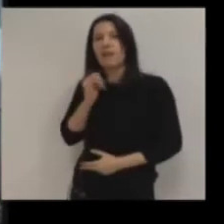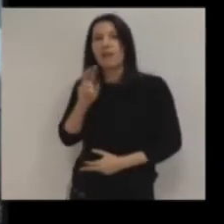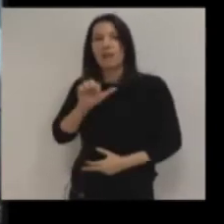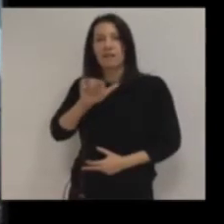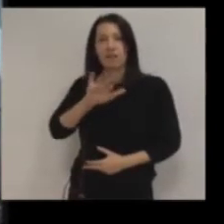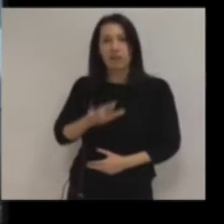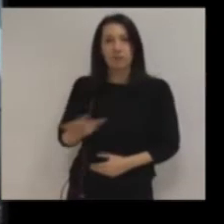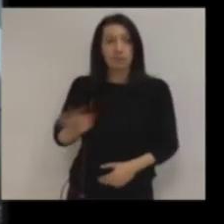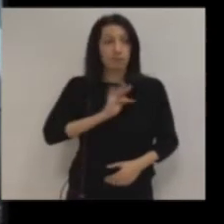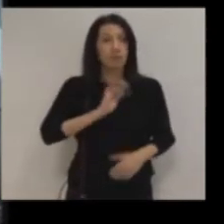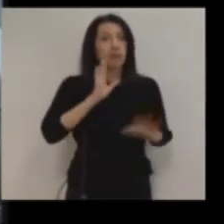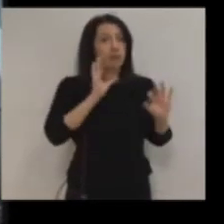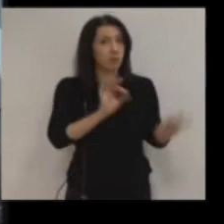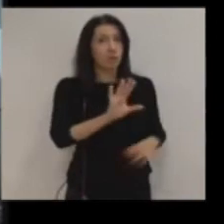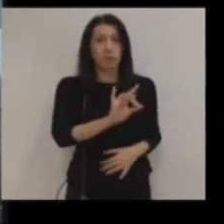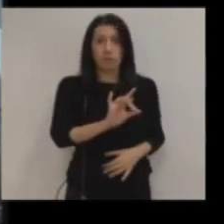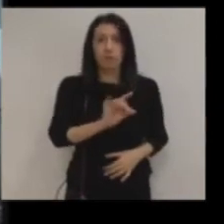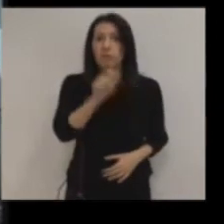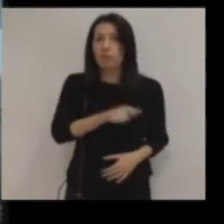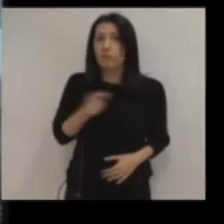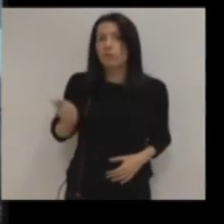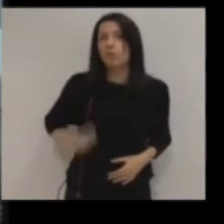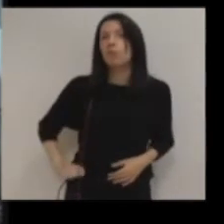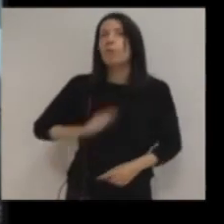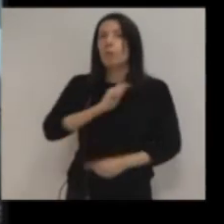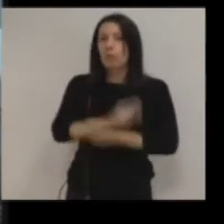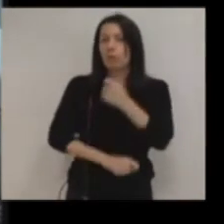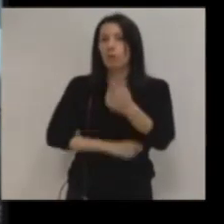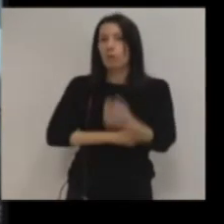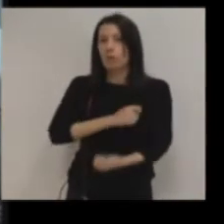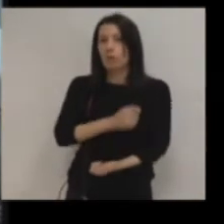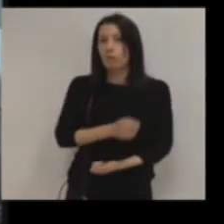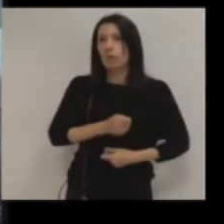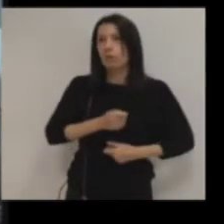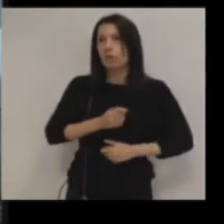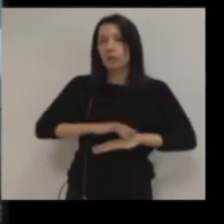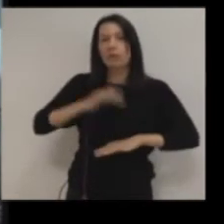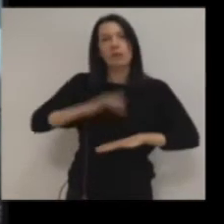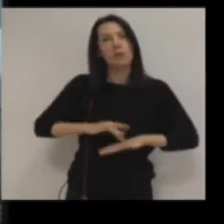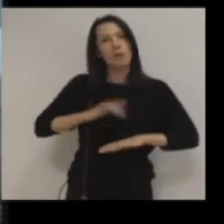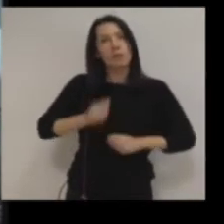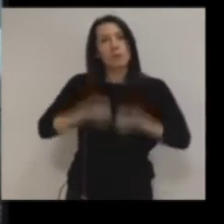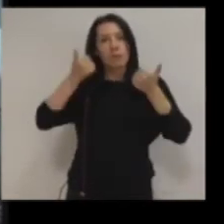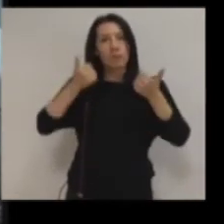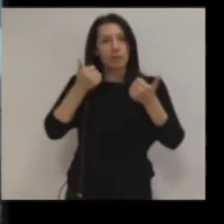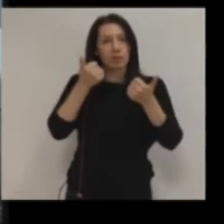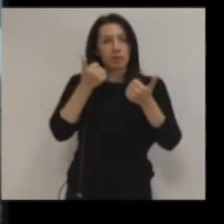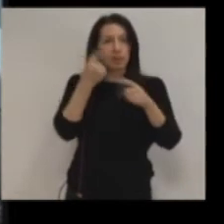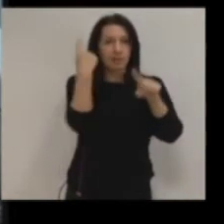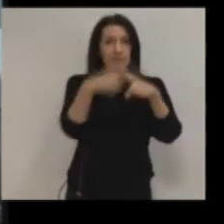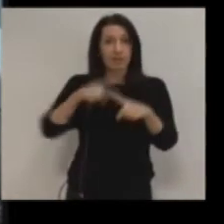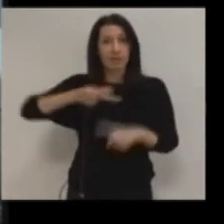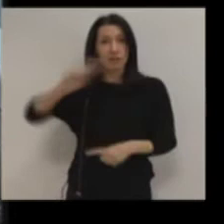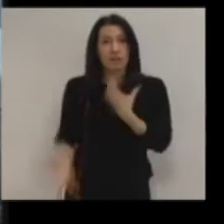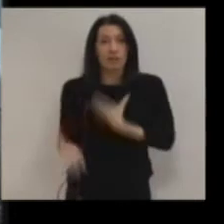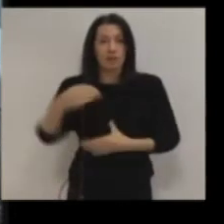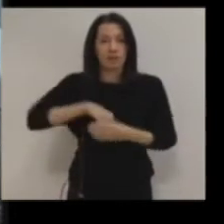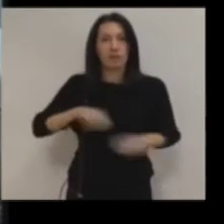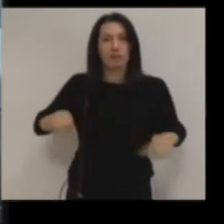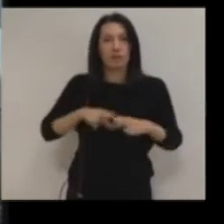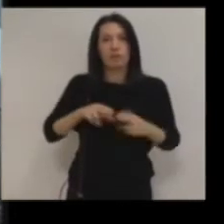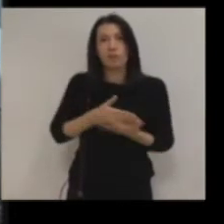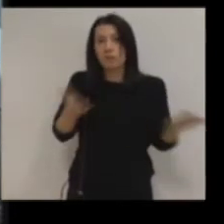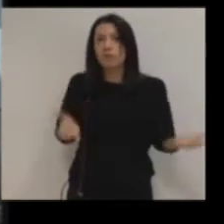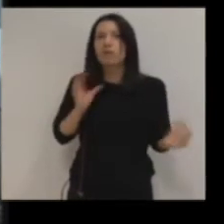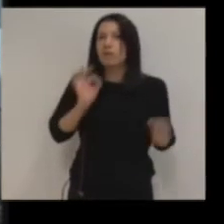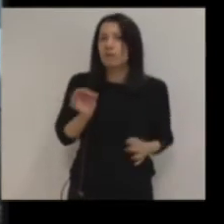Yo creo que sí, que los profesionales se van sensibilizando cada vez más de la diversidad que tiene la sociedad. Lo que es cierto es que